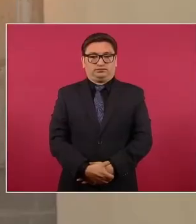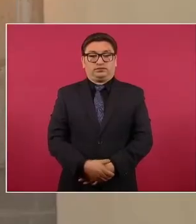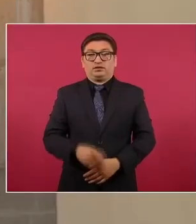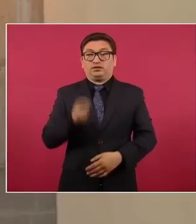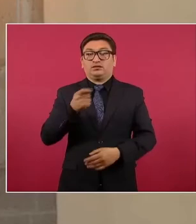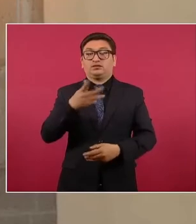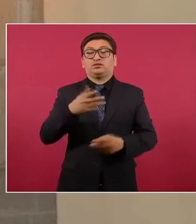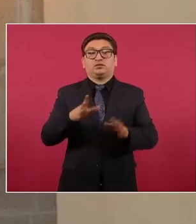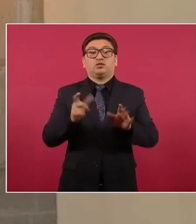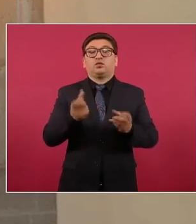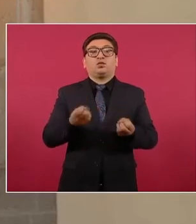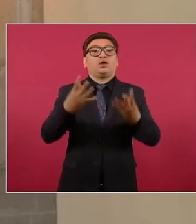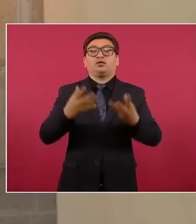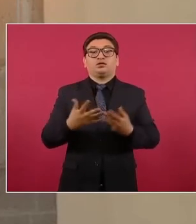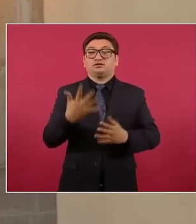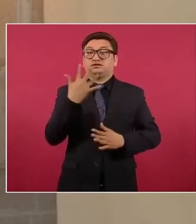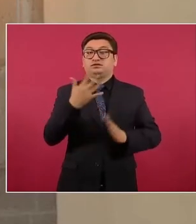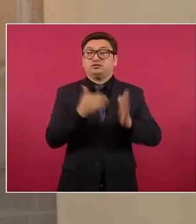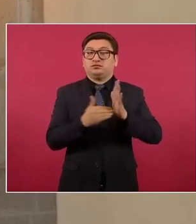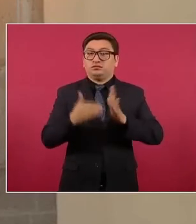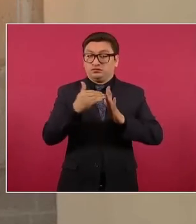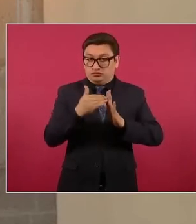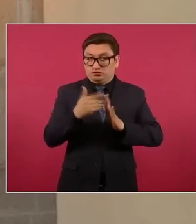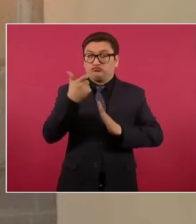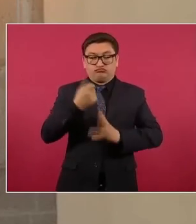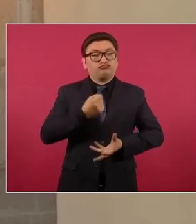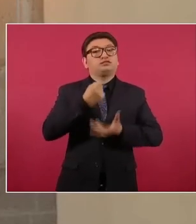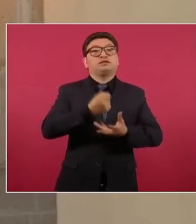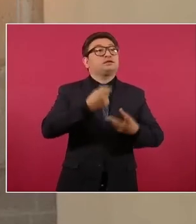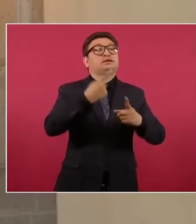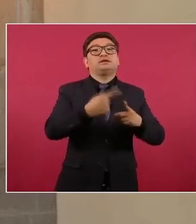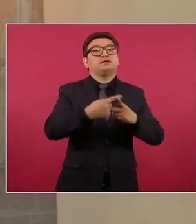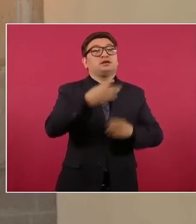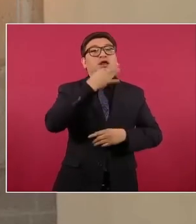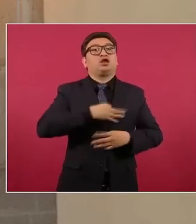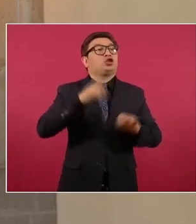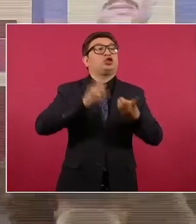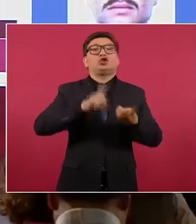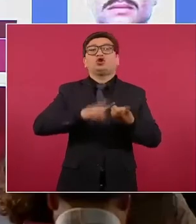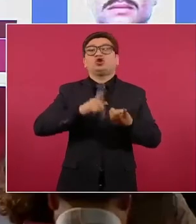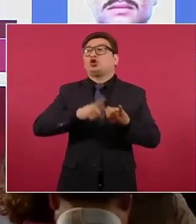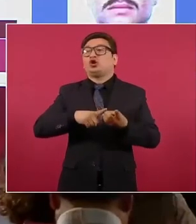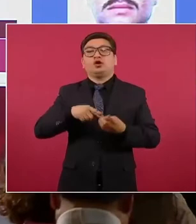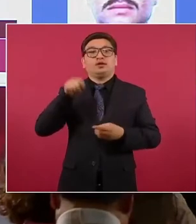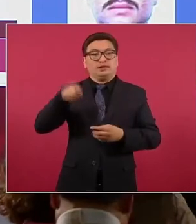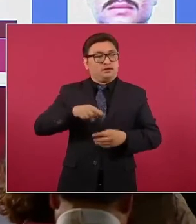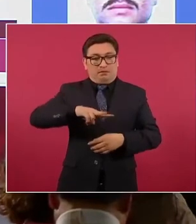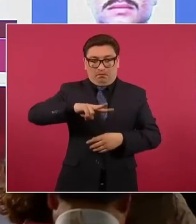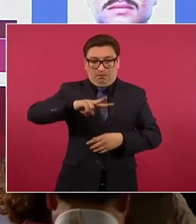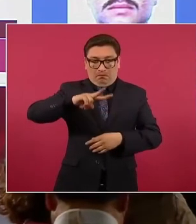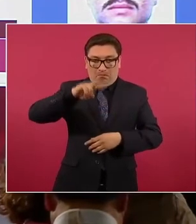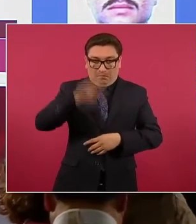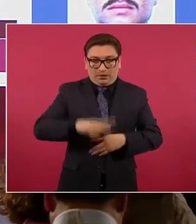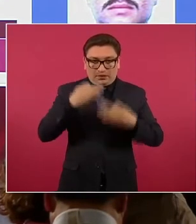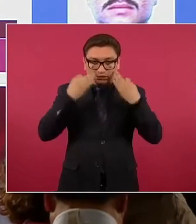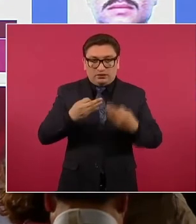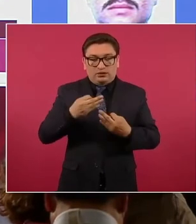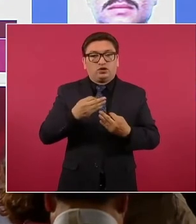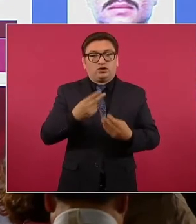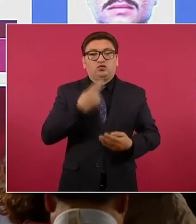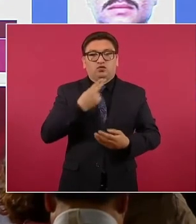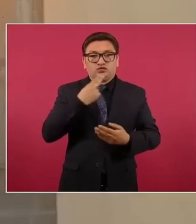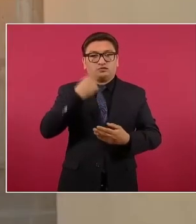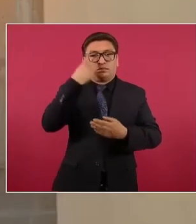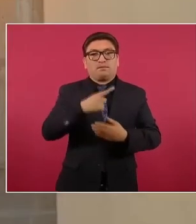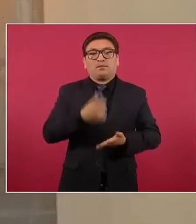de hasta cinco millones de pesos a quien aporte información veraz, eficaz, eficiente